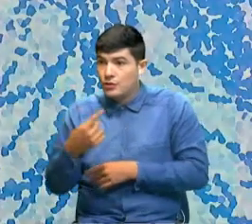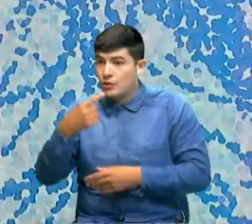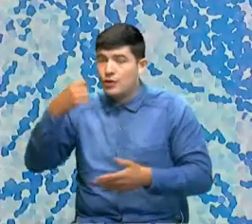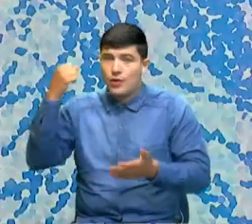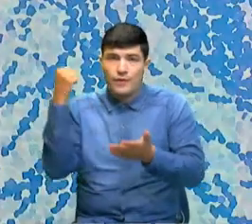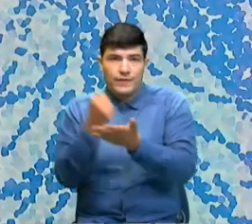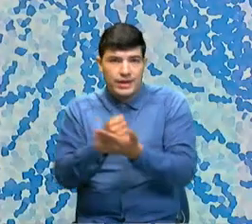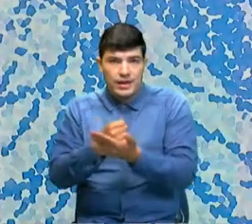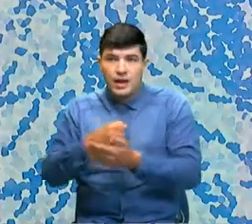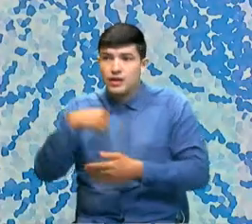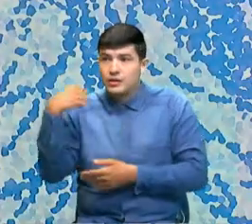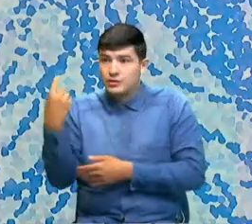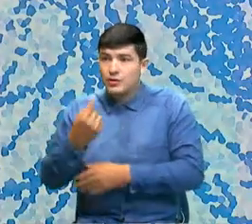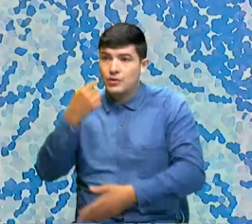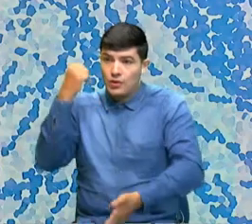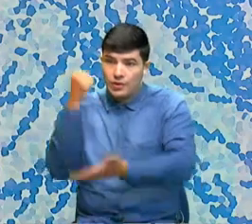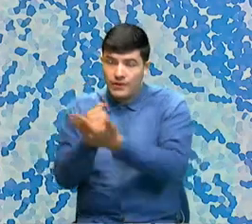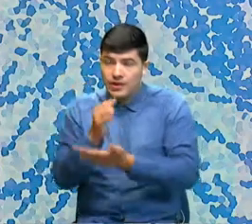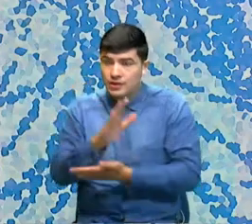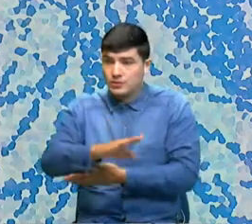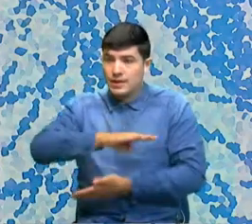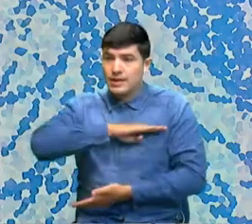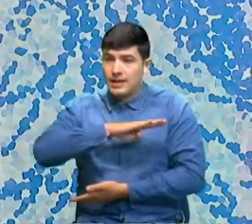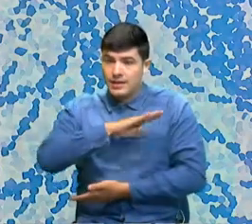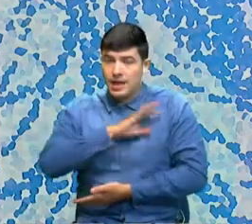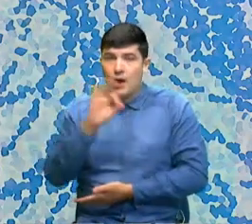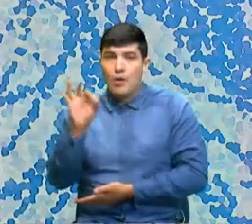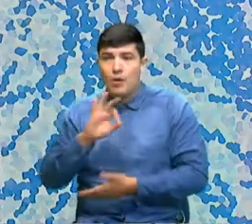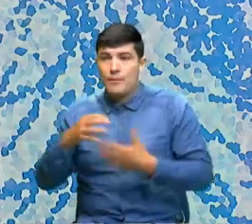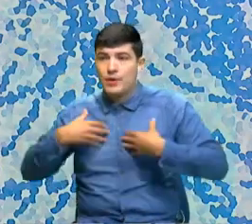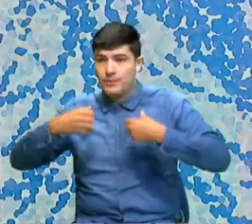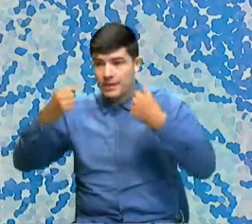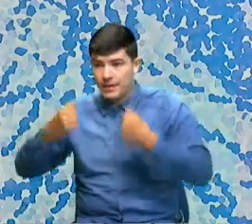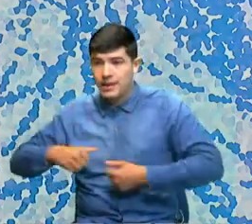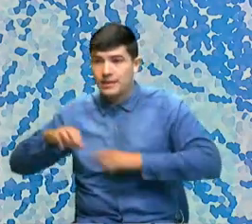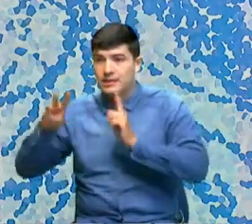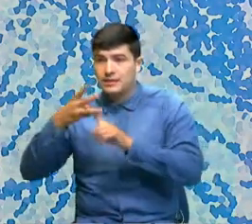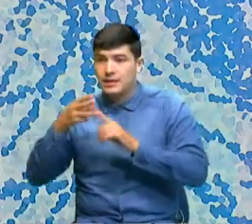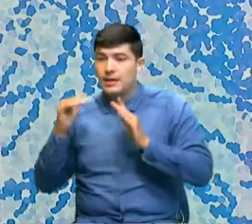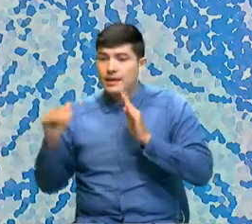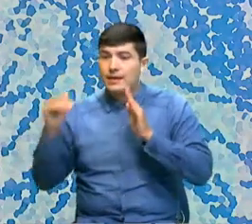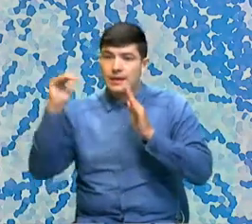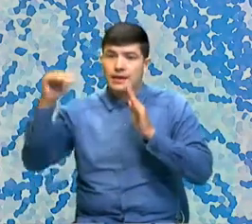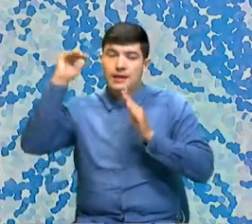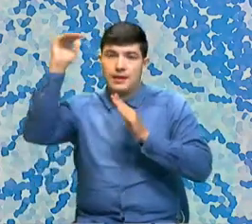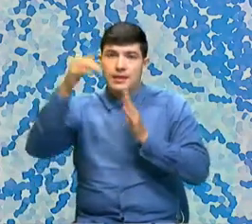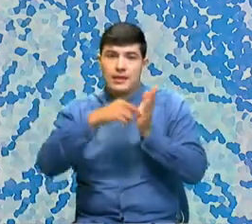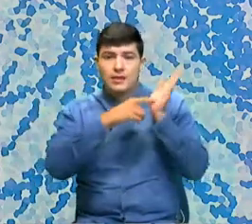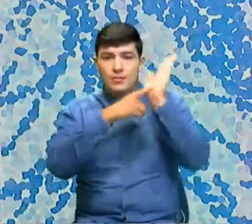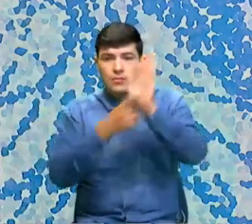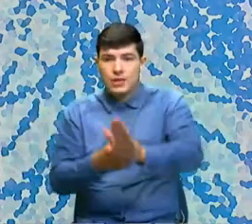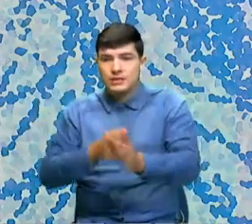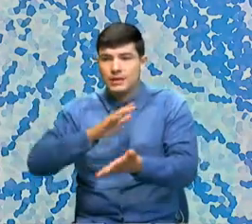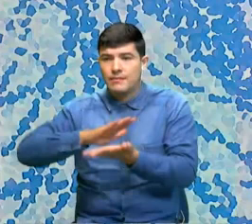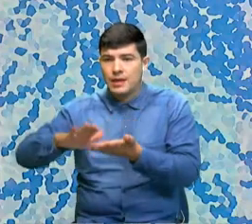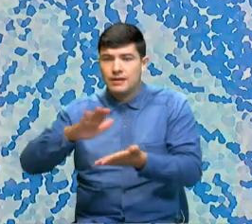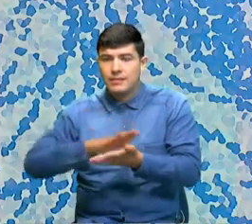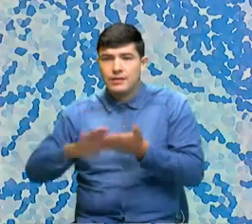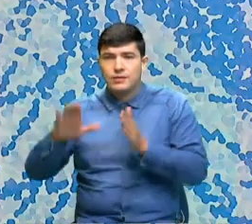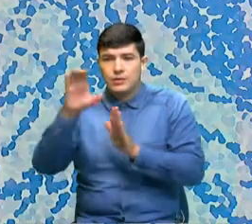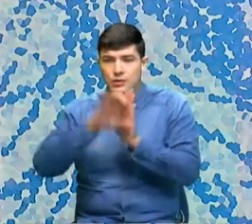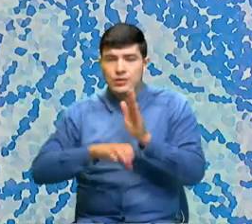obligar a la alcaldía y al propietario del tercer piso que muestren la licencia si